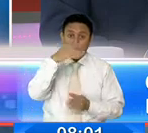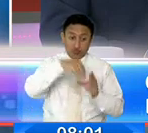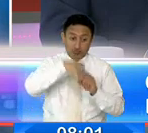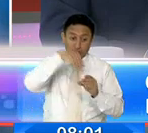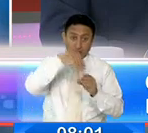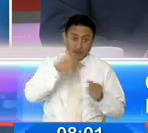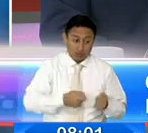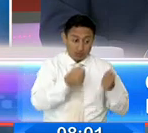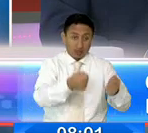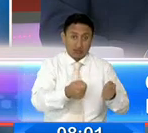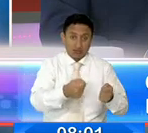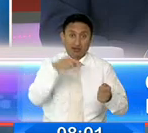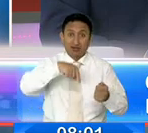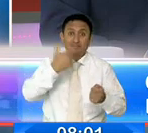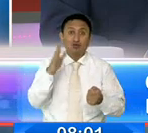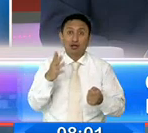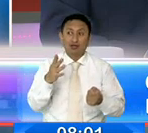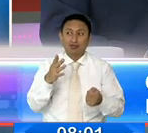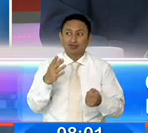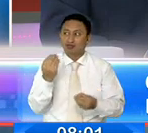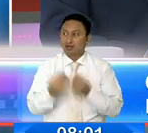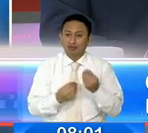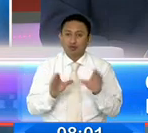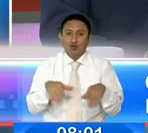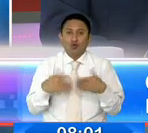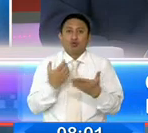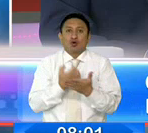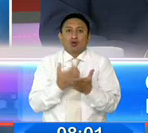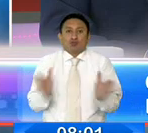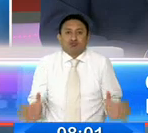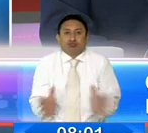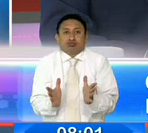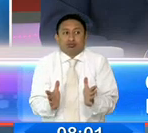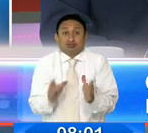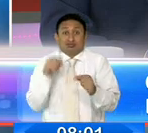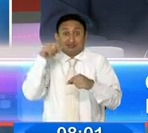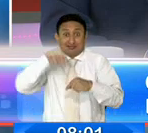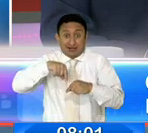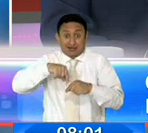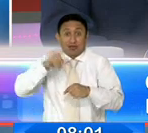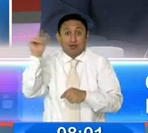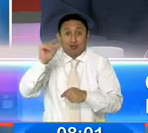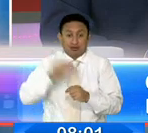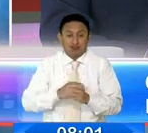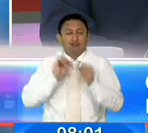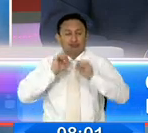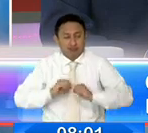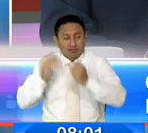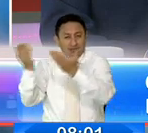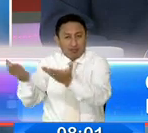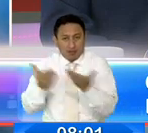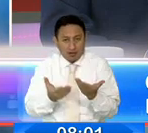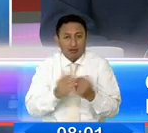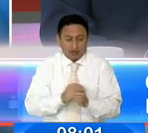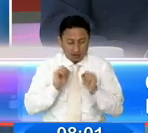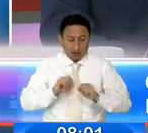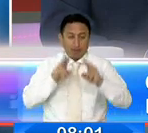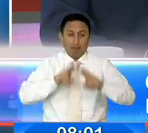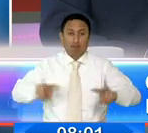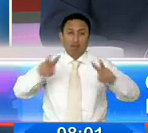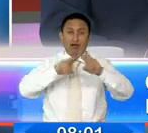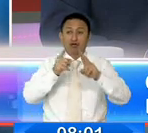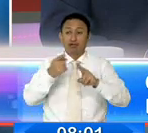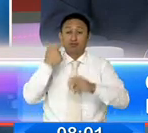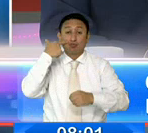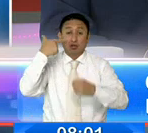Entonces tiene que buscar una forma de estímulo a la economía y esta es. Entonces demos la bienvenida. Estamos con precios rebajados para los